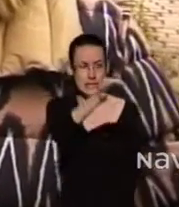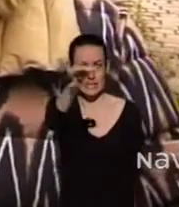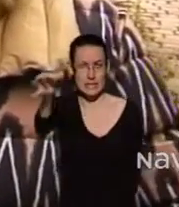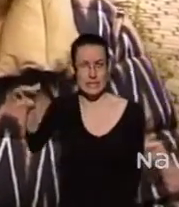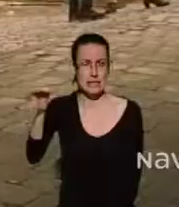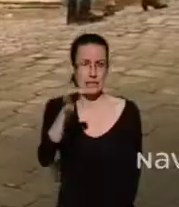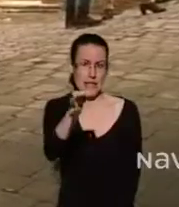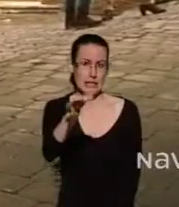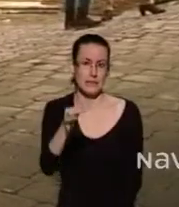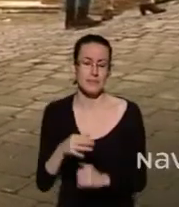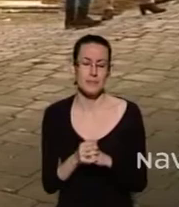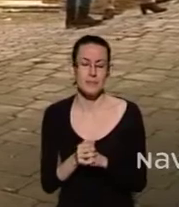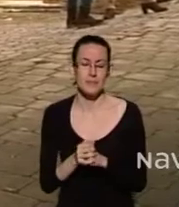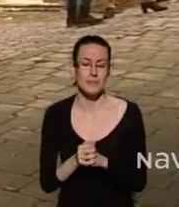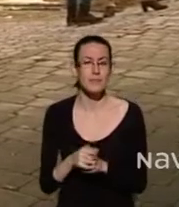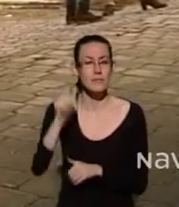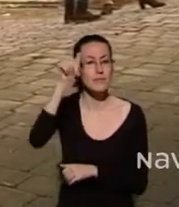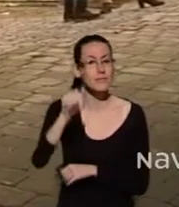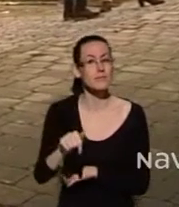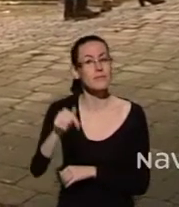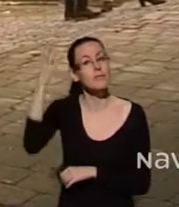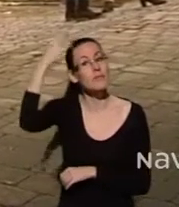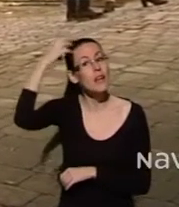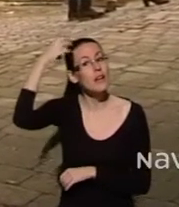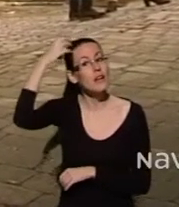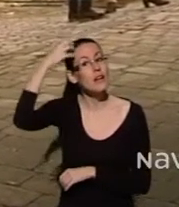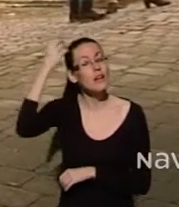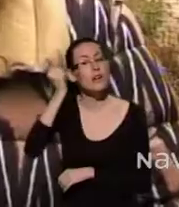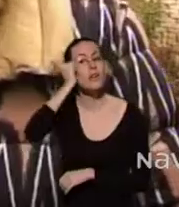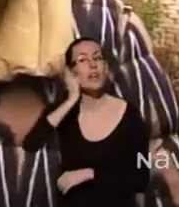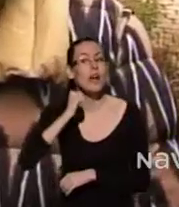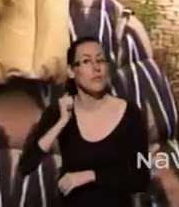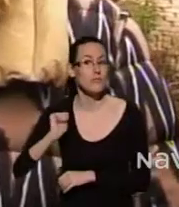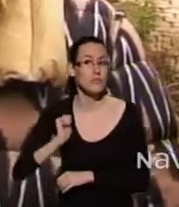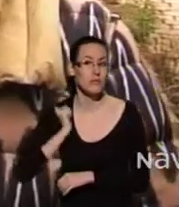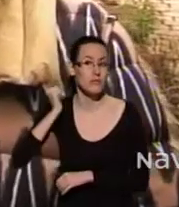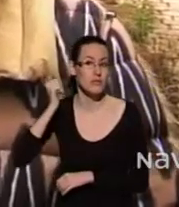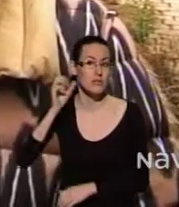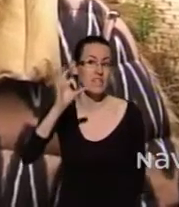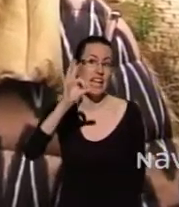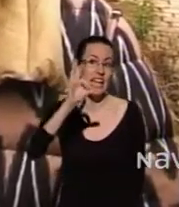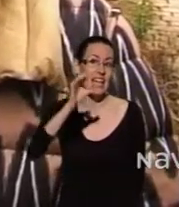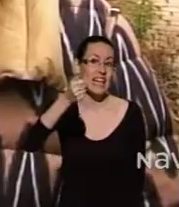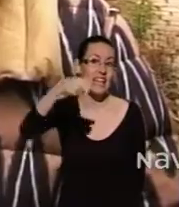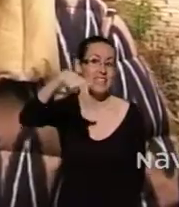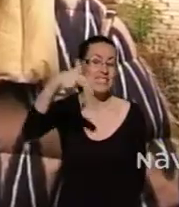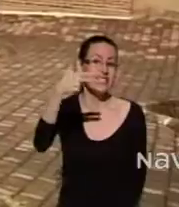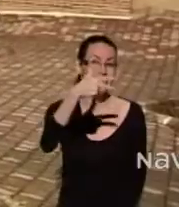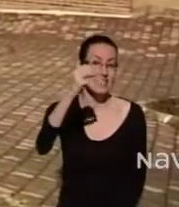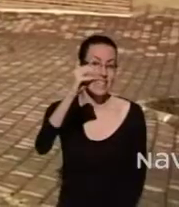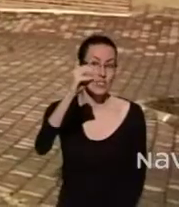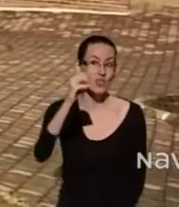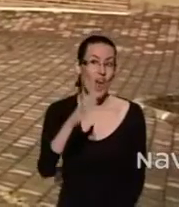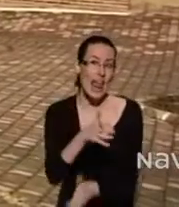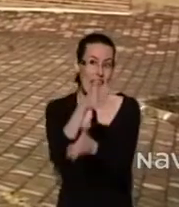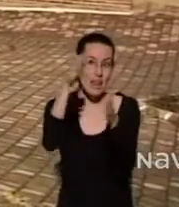tierras de sus padres. Nace el reino de Aragón, nace de Sancho el Mayor de Navarra y de una noble aibaresa. Y